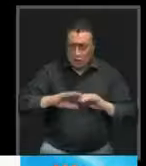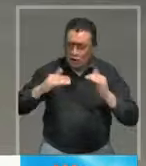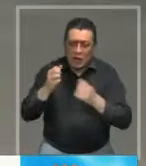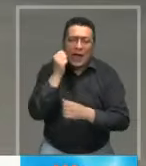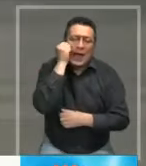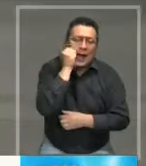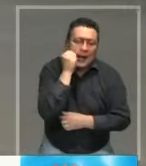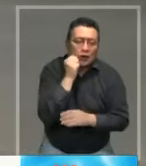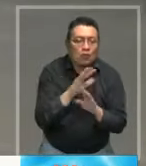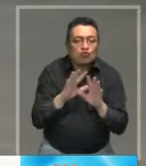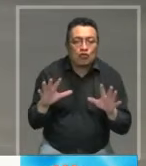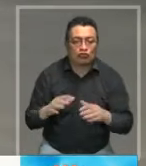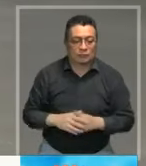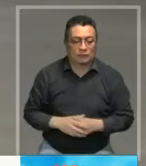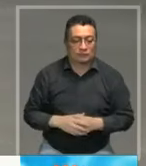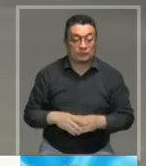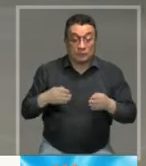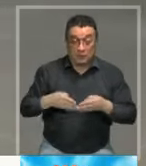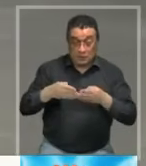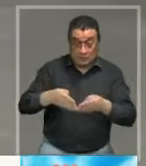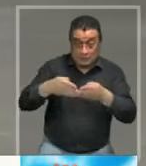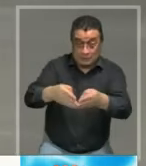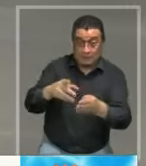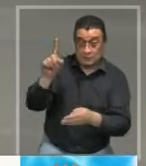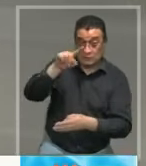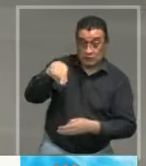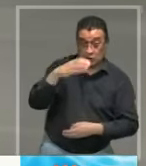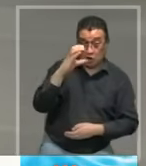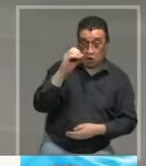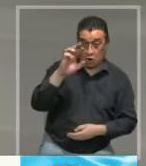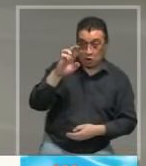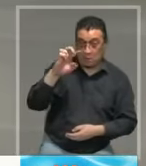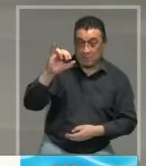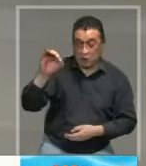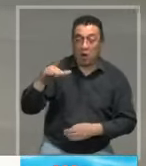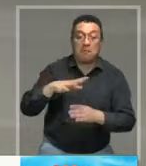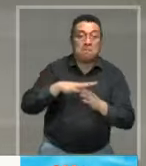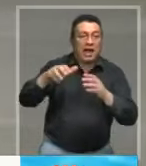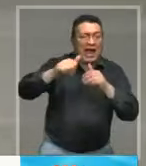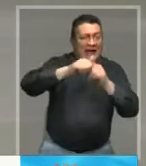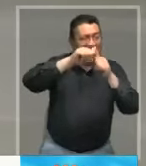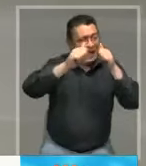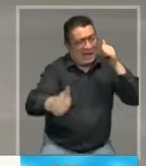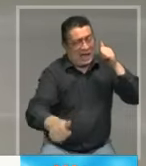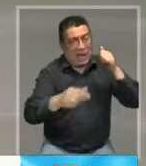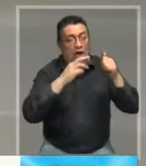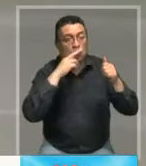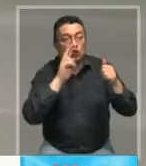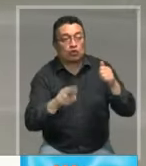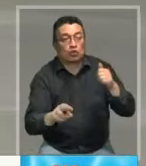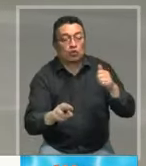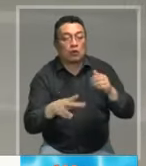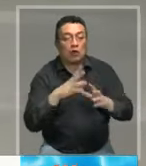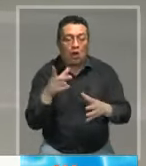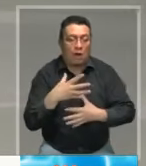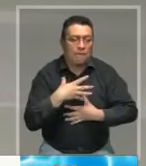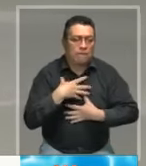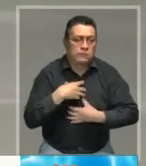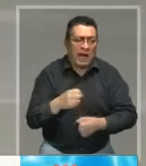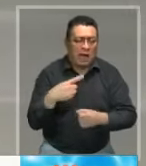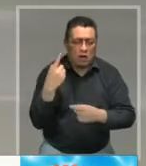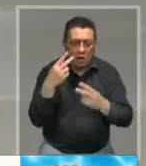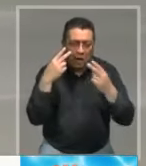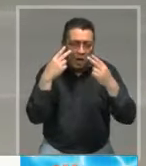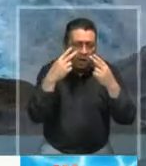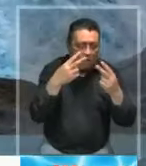cariño. Ya a bordo del crucero Scorpios, continuamos nuestro viaje hacia el extremo más austral, a la joya que cautiva a aventureros y amantes